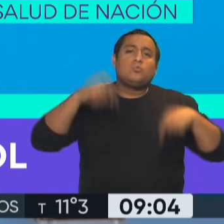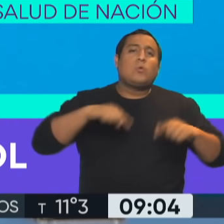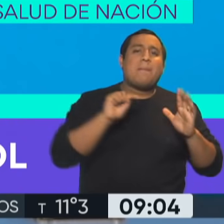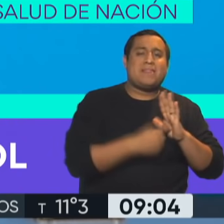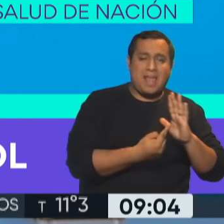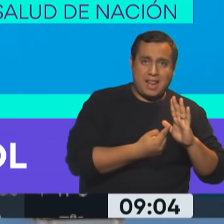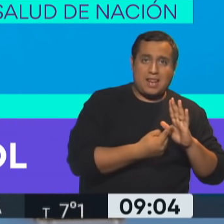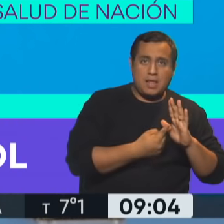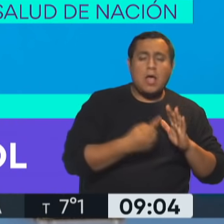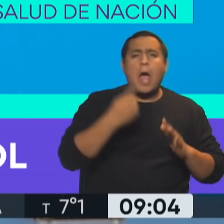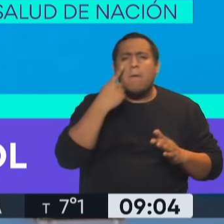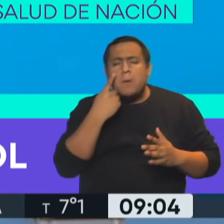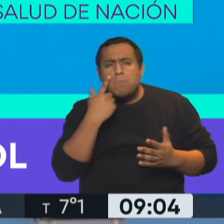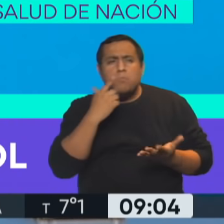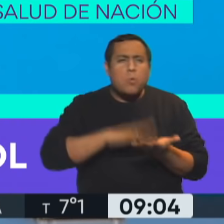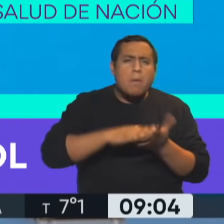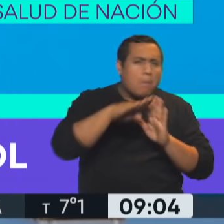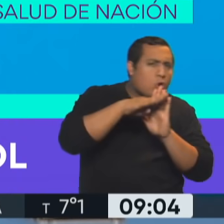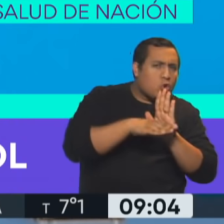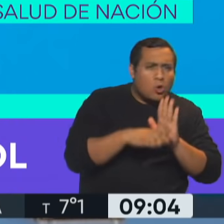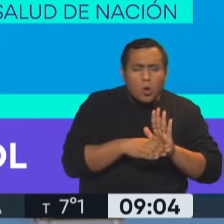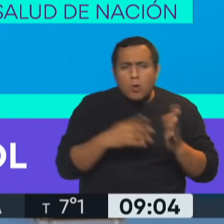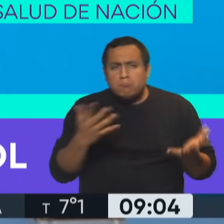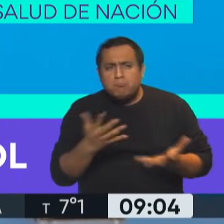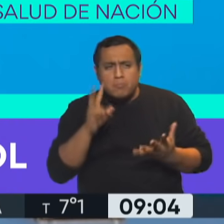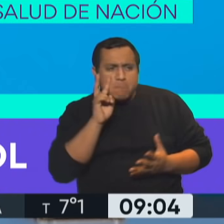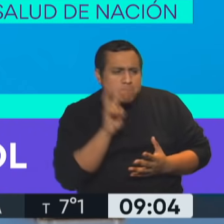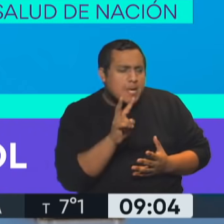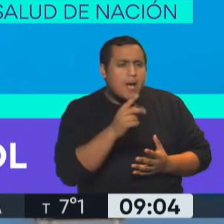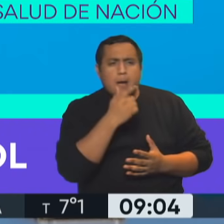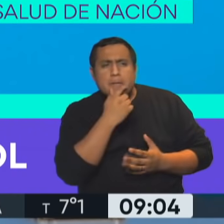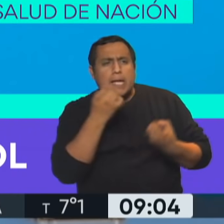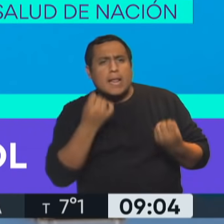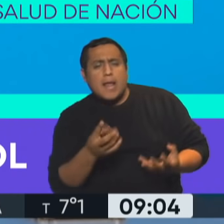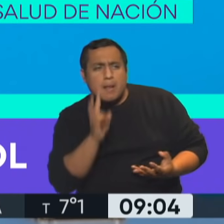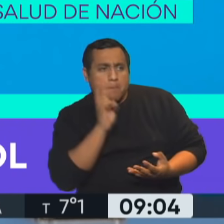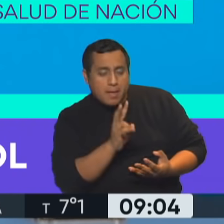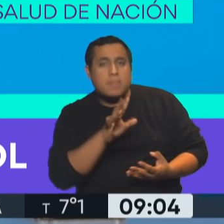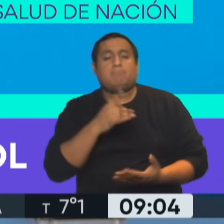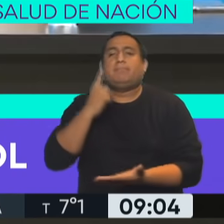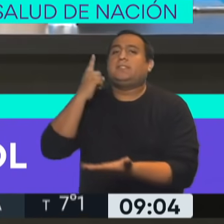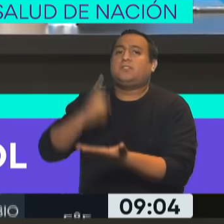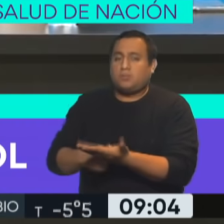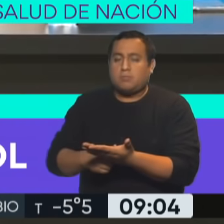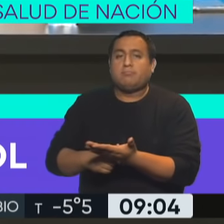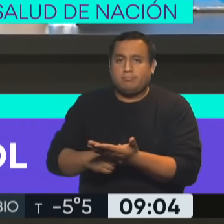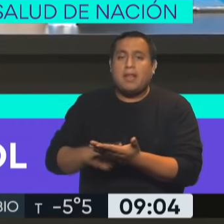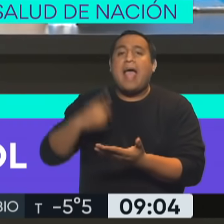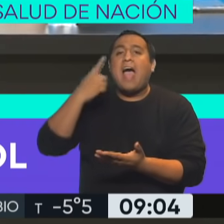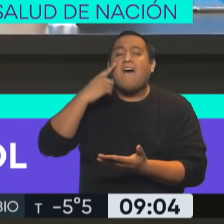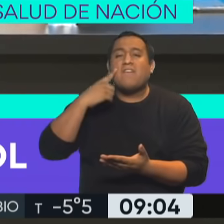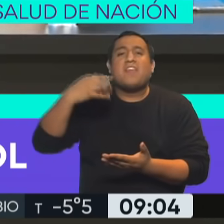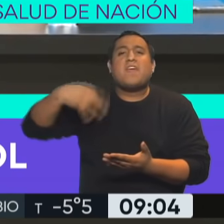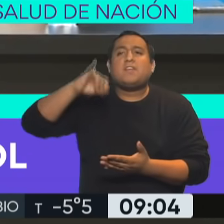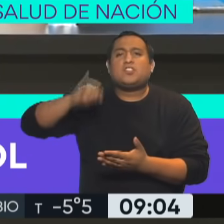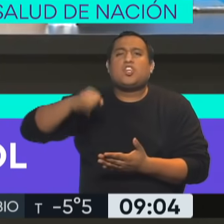evaluado ese protocolo, la prueba piloto y en función de eso, con esta decisión es trabajar para definir los requisitos, que